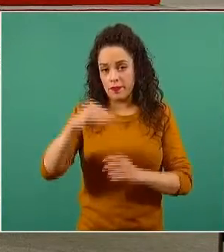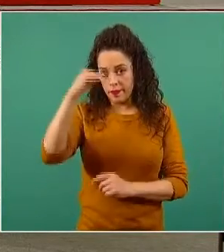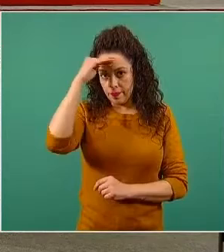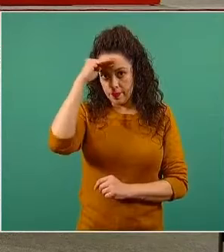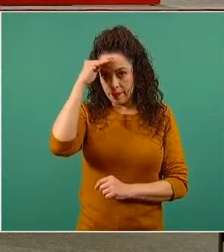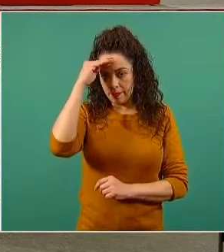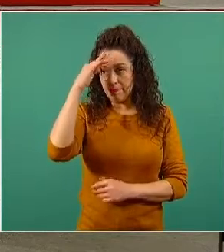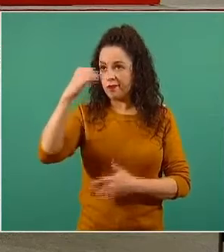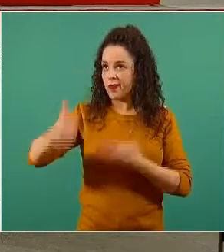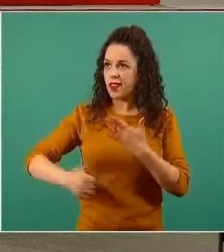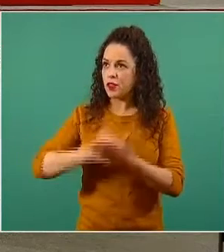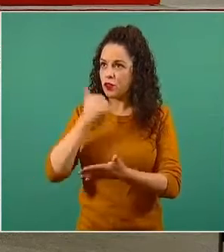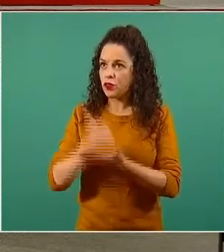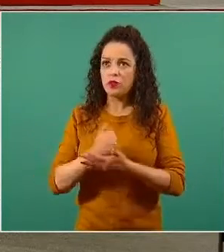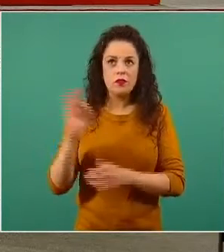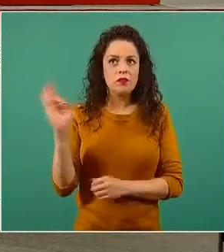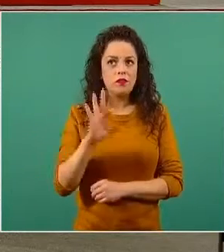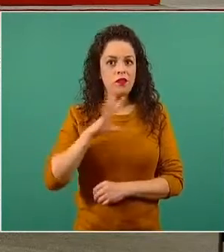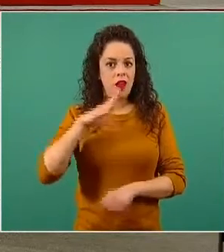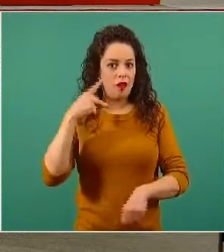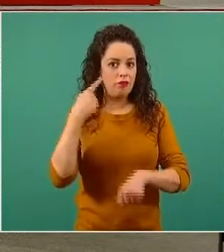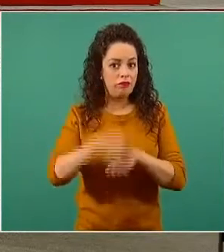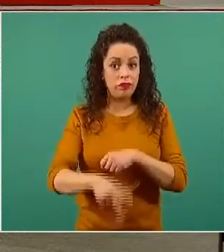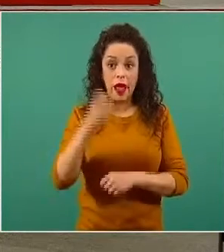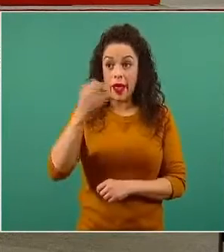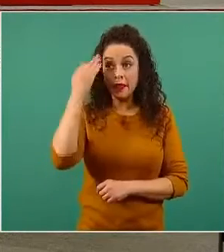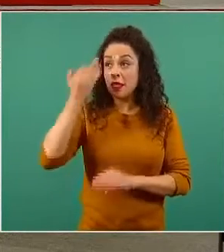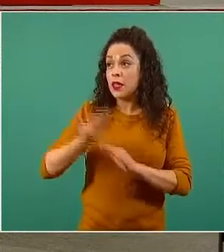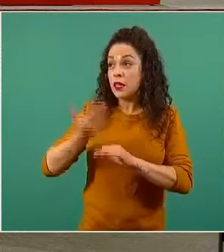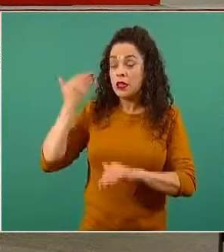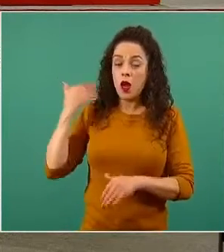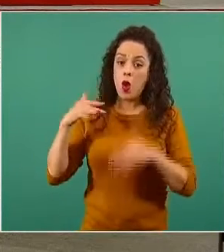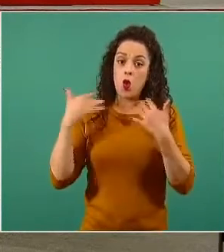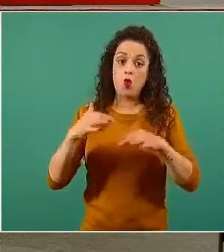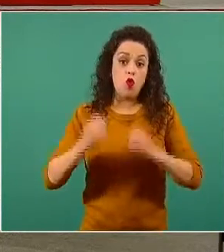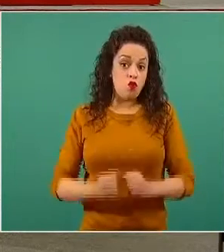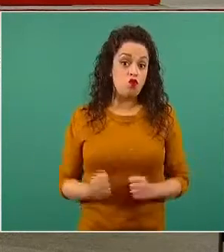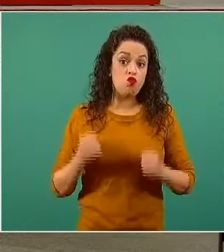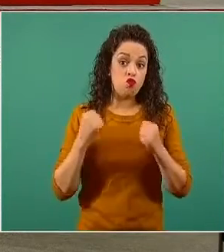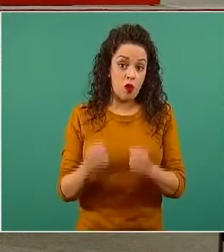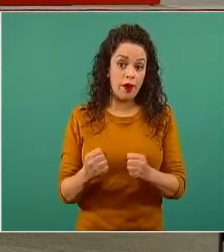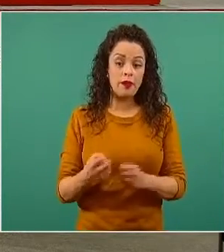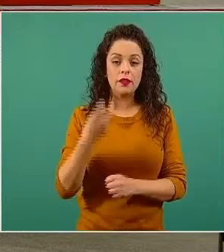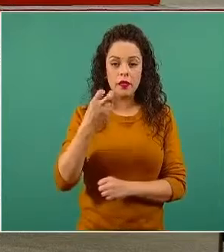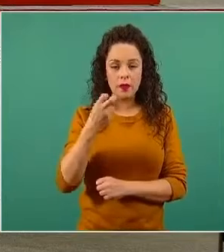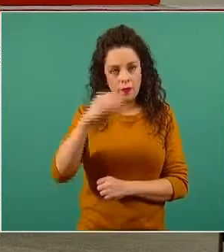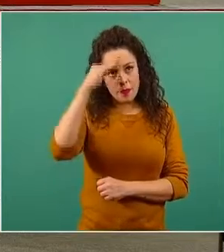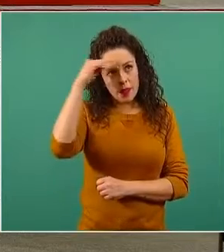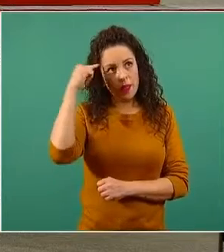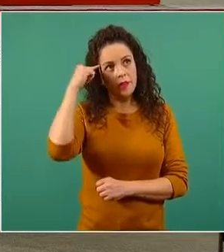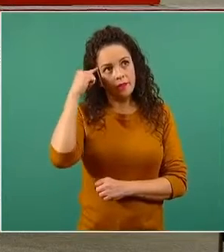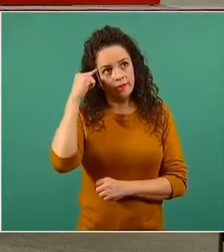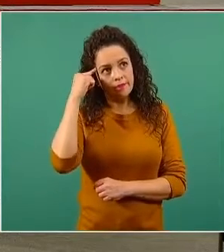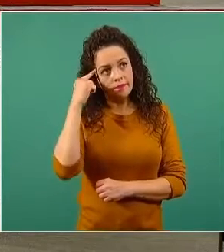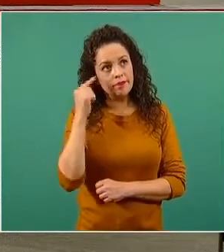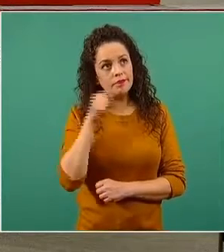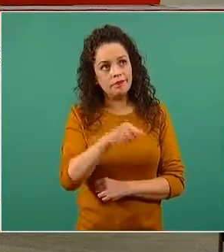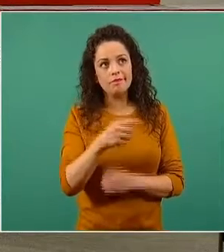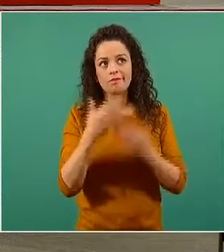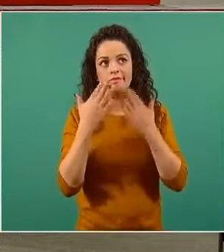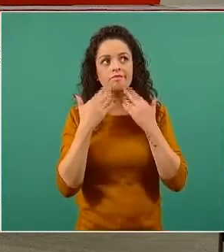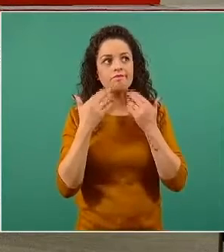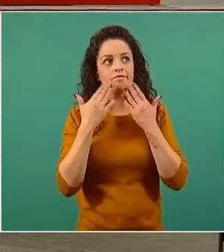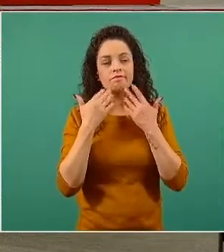en las ciudades, que en ese momento era muy intenso, y consideramos la vulnerabilidad de las personas en